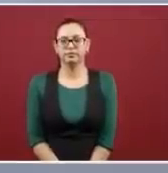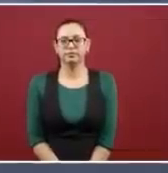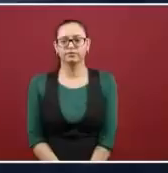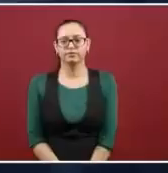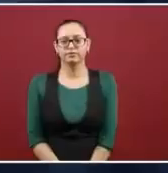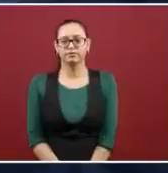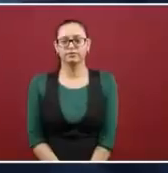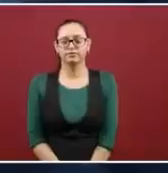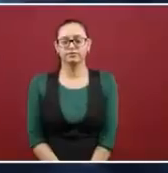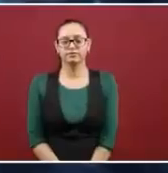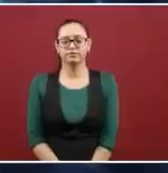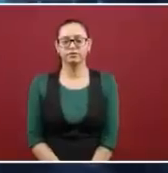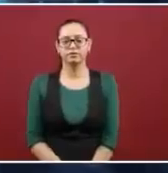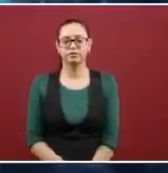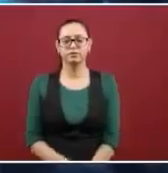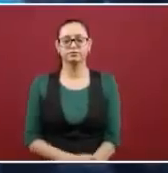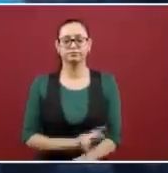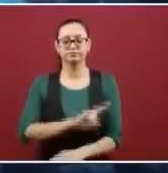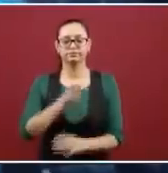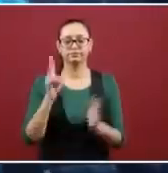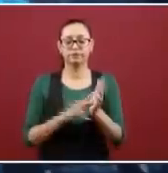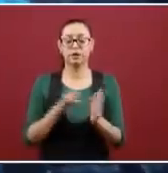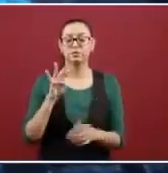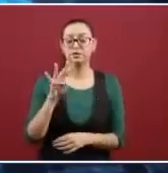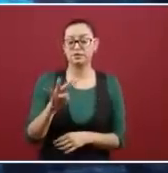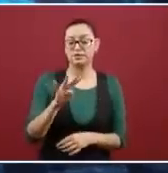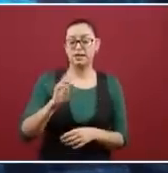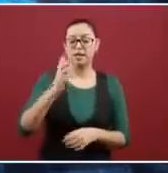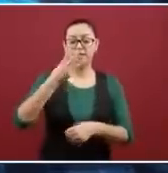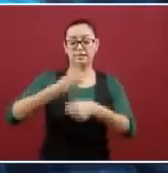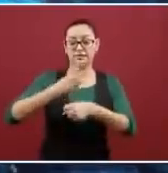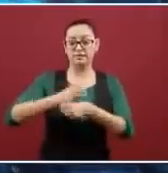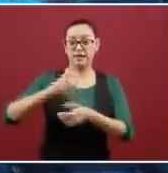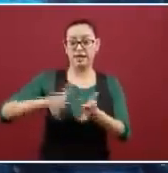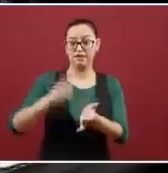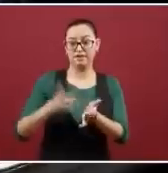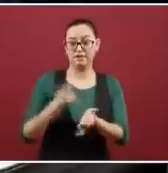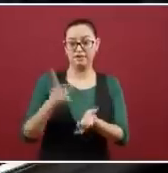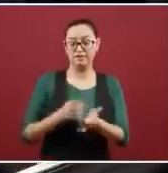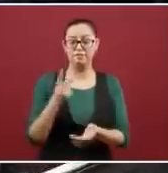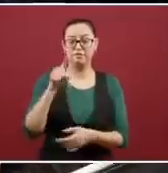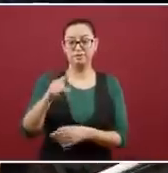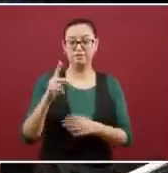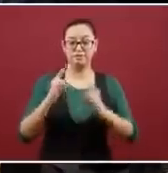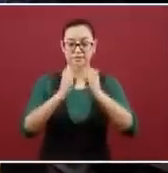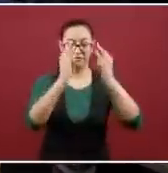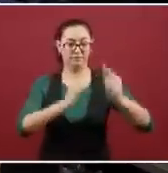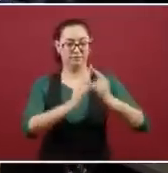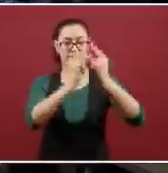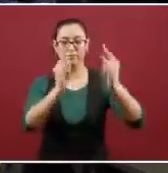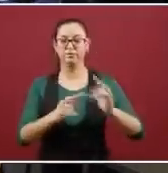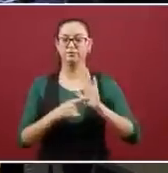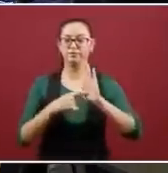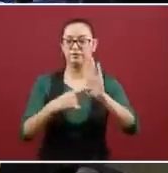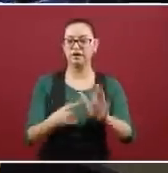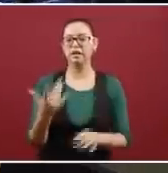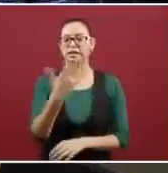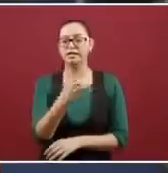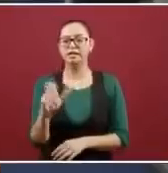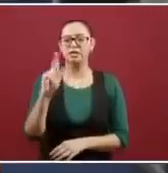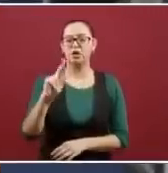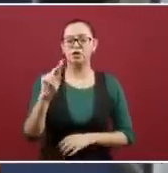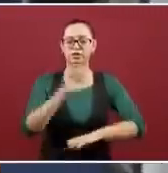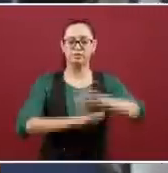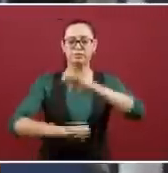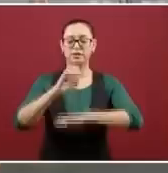En el 2019, la tercera edición de la Feria Aeroespacial México espera la participación de 580 empresas